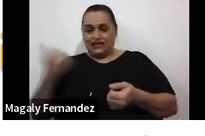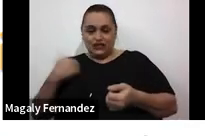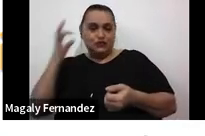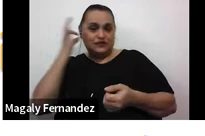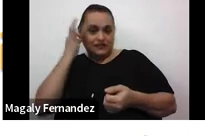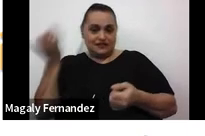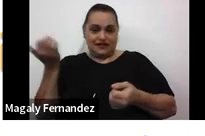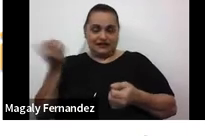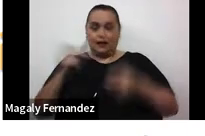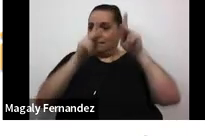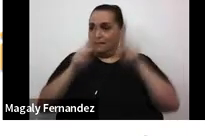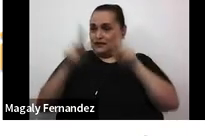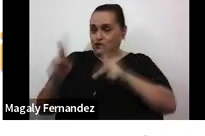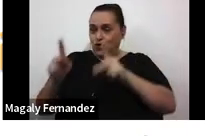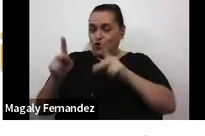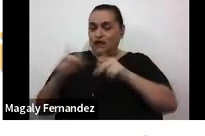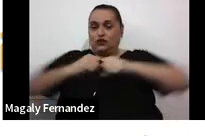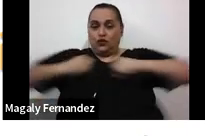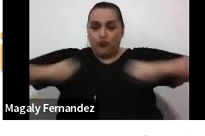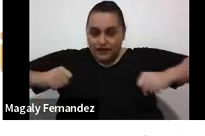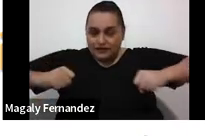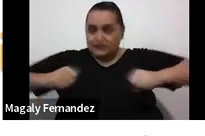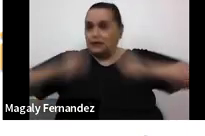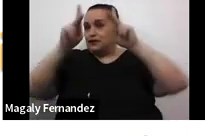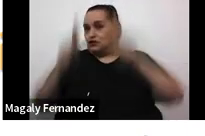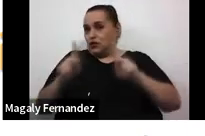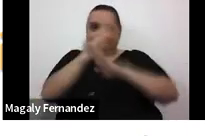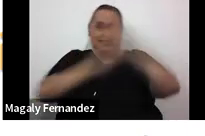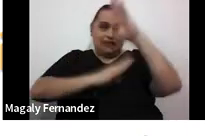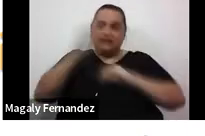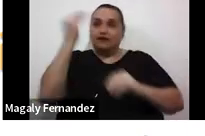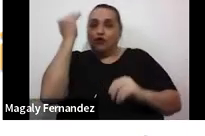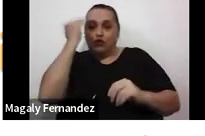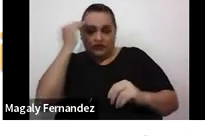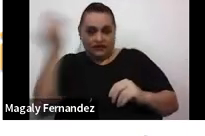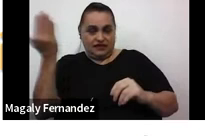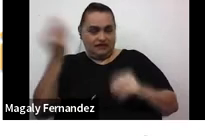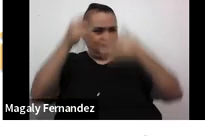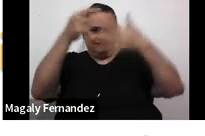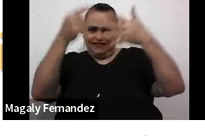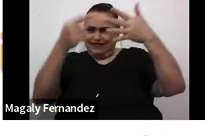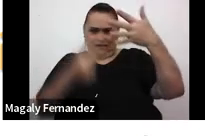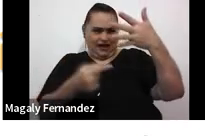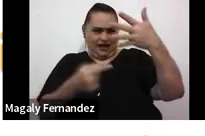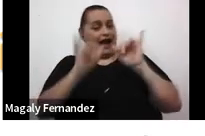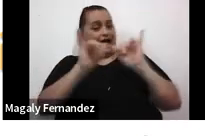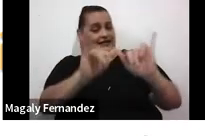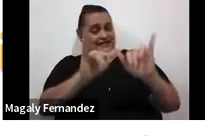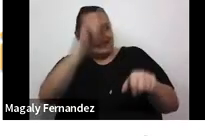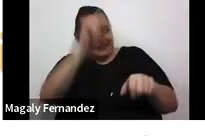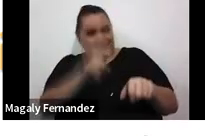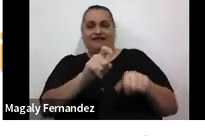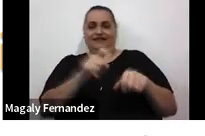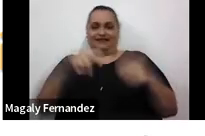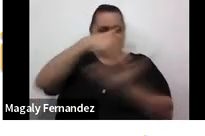personas este obesas para personas con discapacidad cognitiva etcétera Es que así es como debemos de hacerlo no